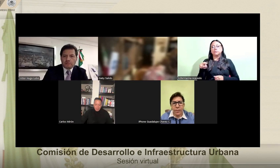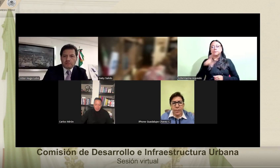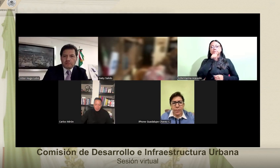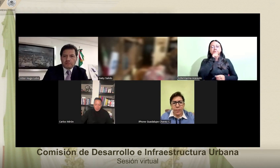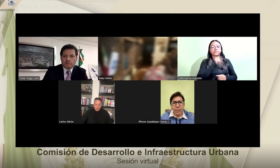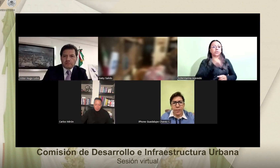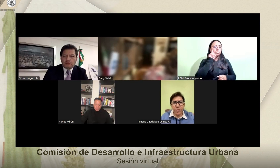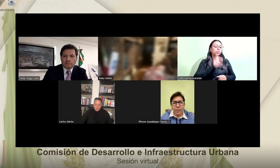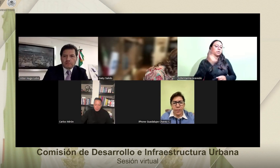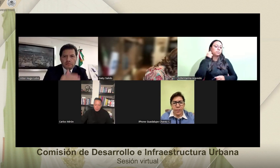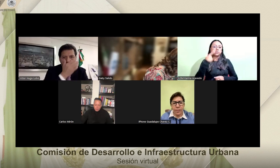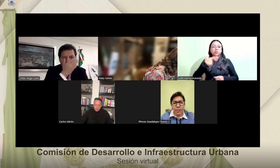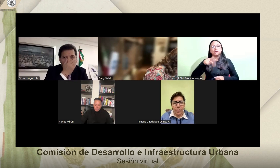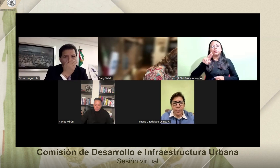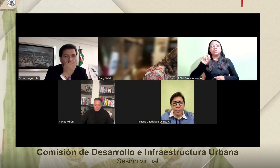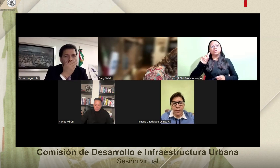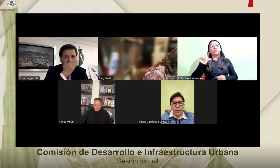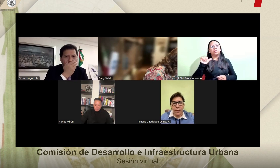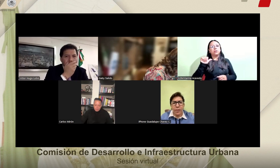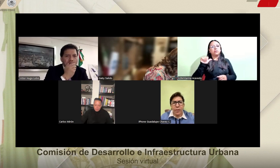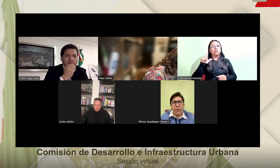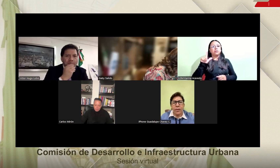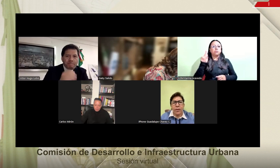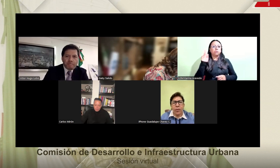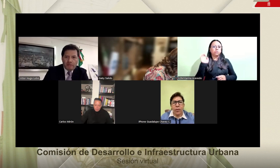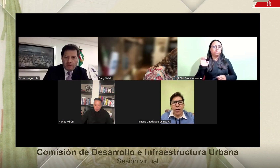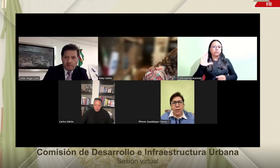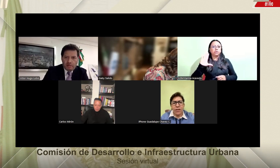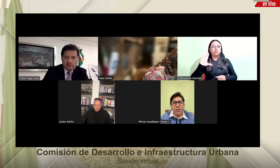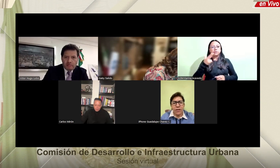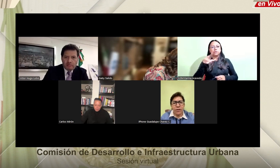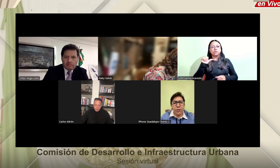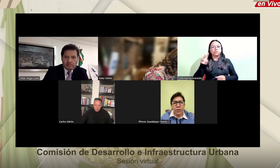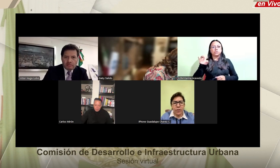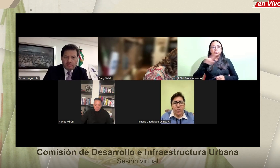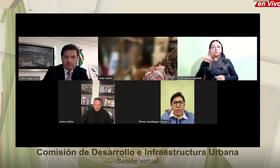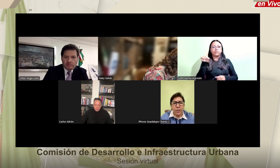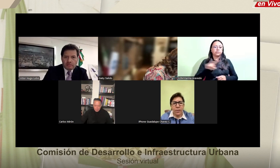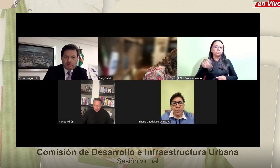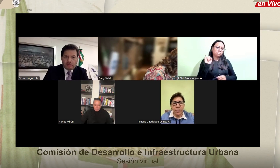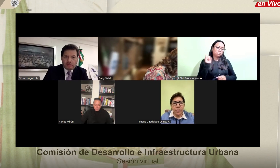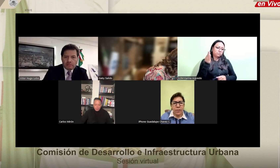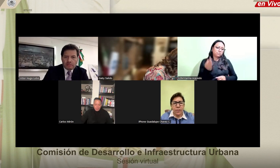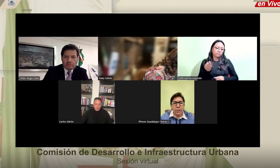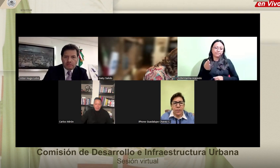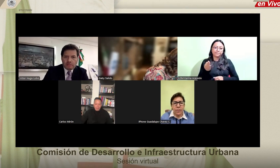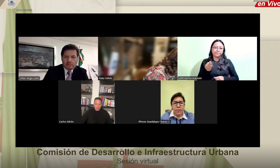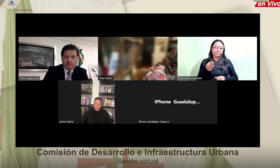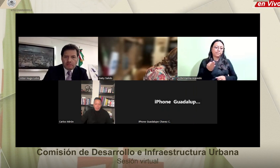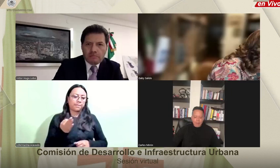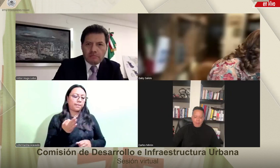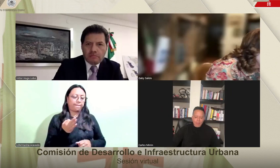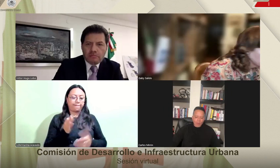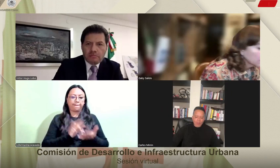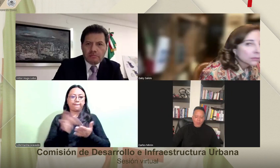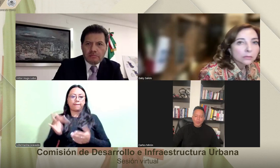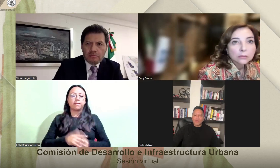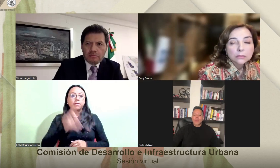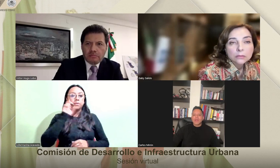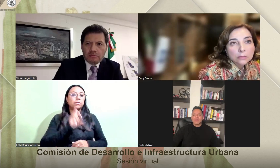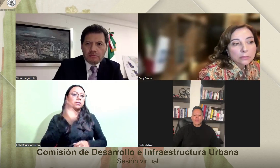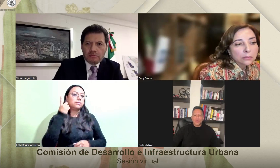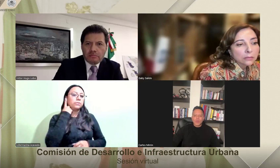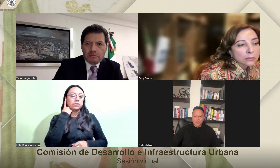Diputada María Guadalupe Chávez Contreras. Guadalupe Chávez, a favor. Gracias, diputada. Diputada María